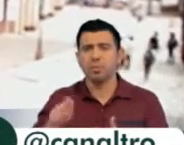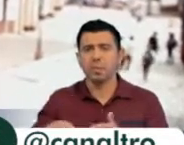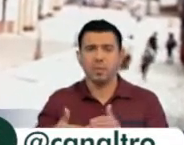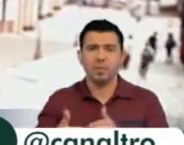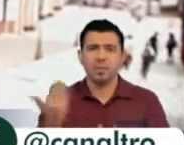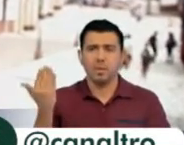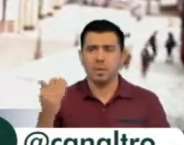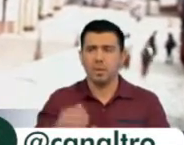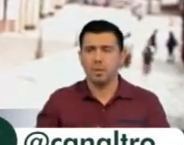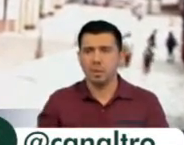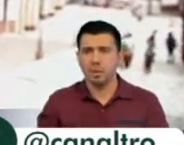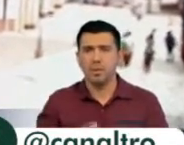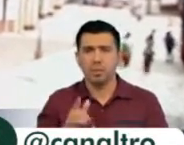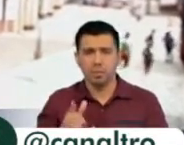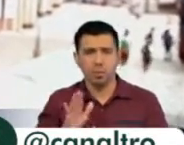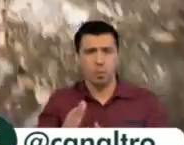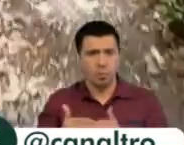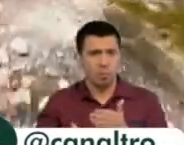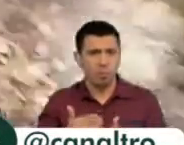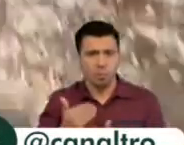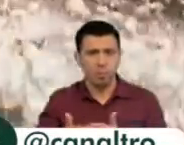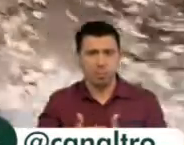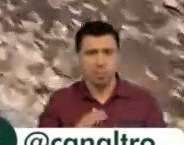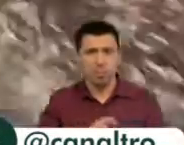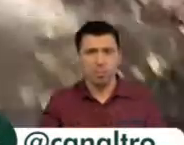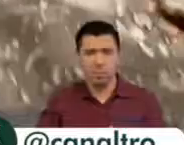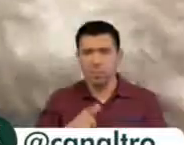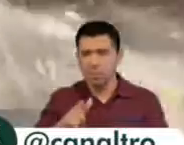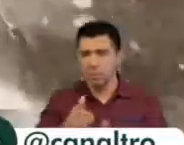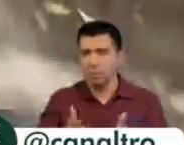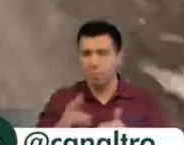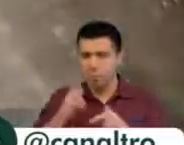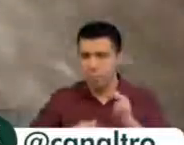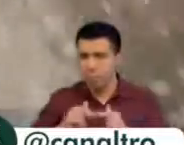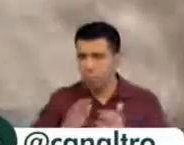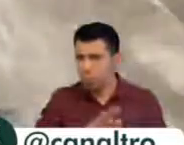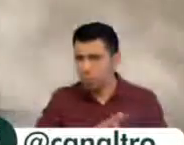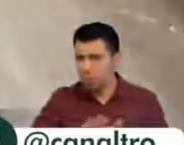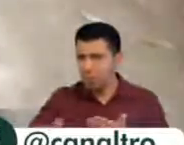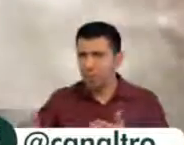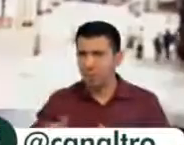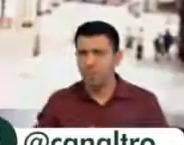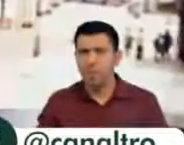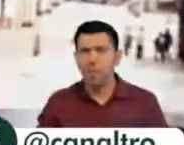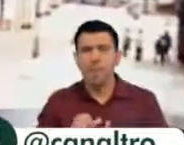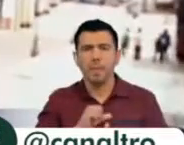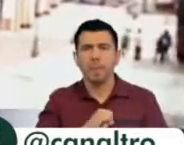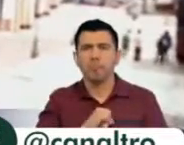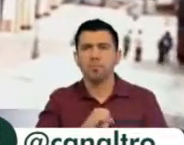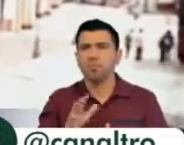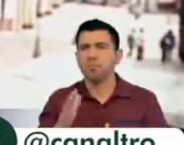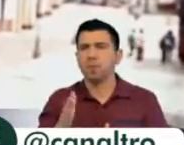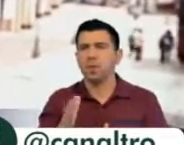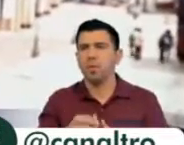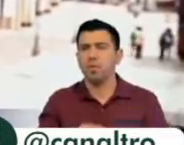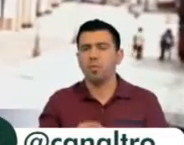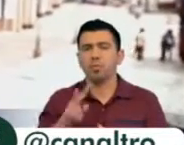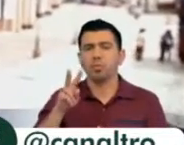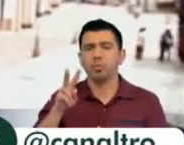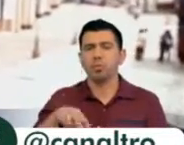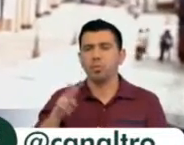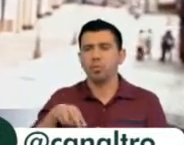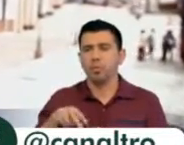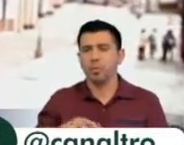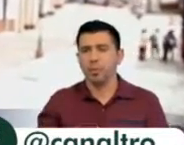iniciar su etapa de constructiva. Es decir, llevamos prácticamente